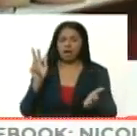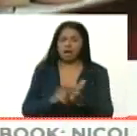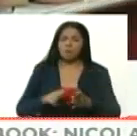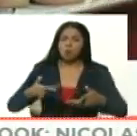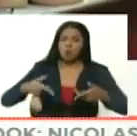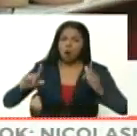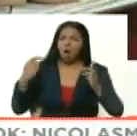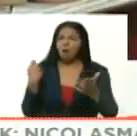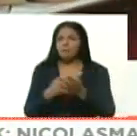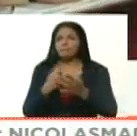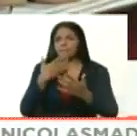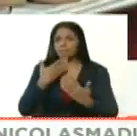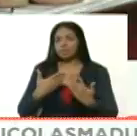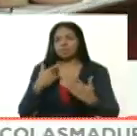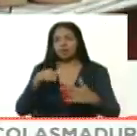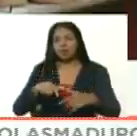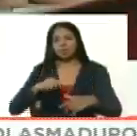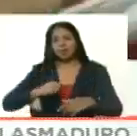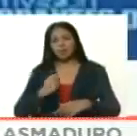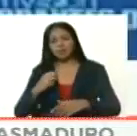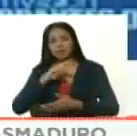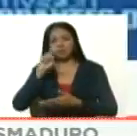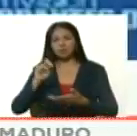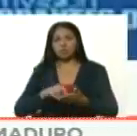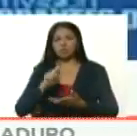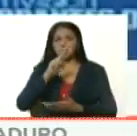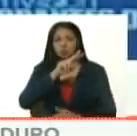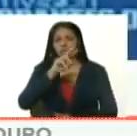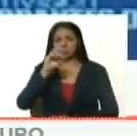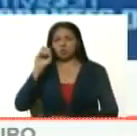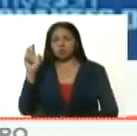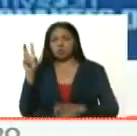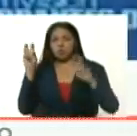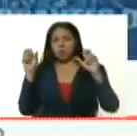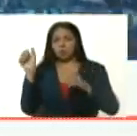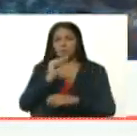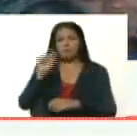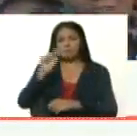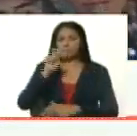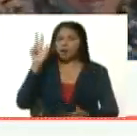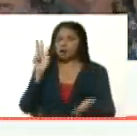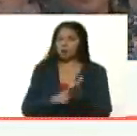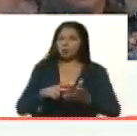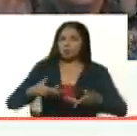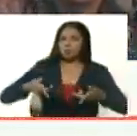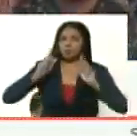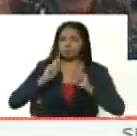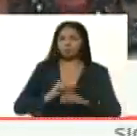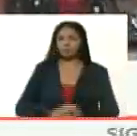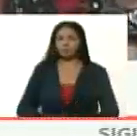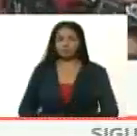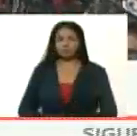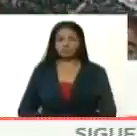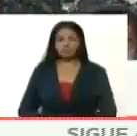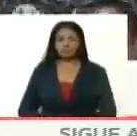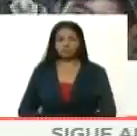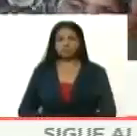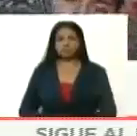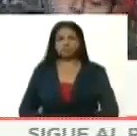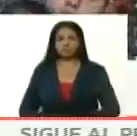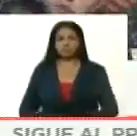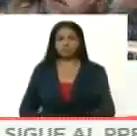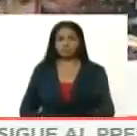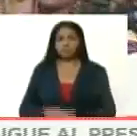los recursos para la Policía Nacional, 200 nuevos vehículos. ¡Cúmplase! ¡Ejecútese!